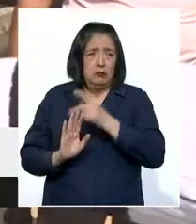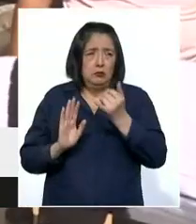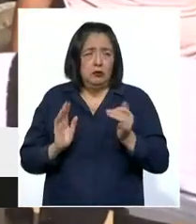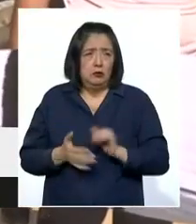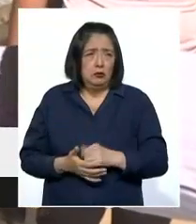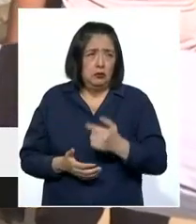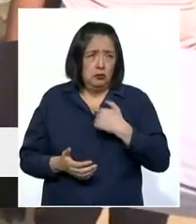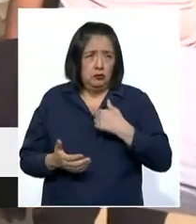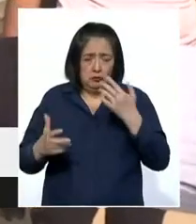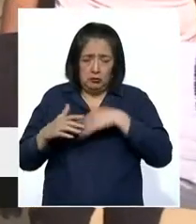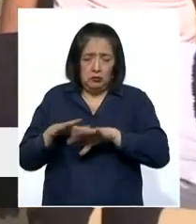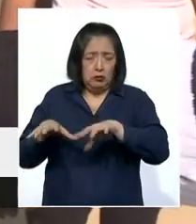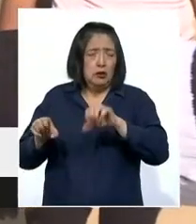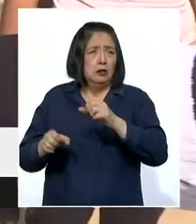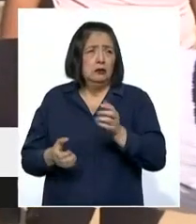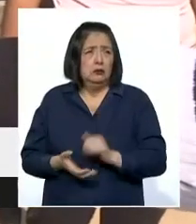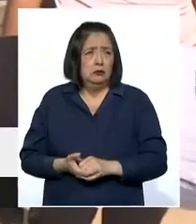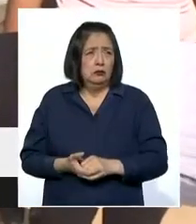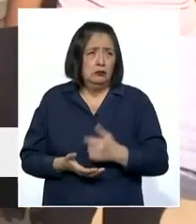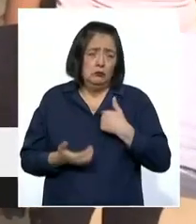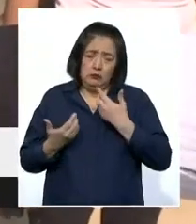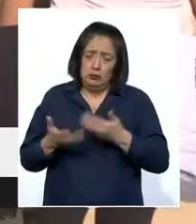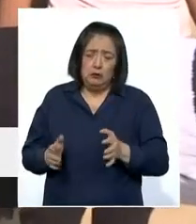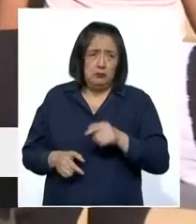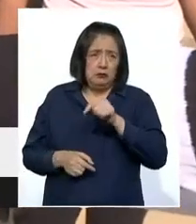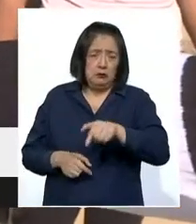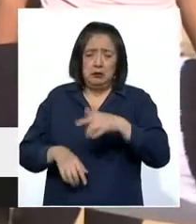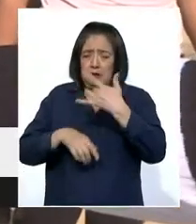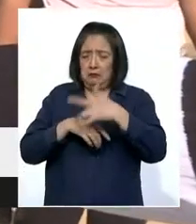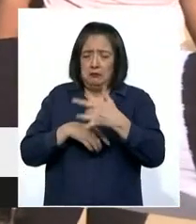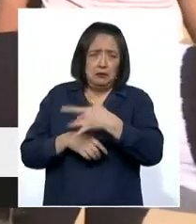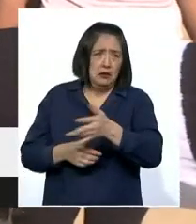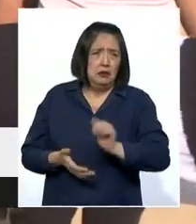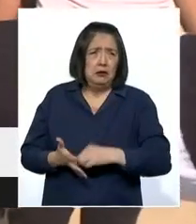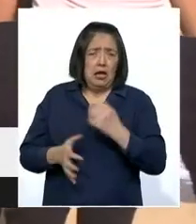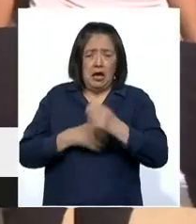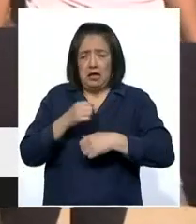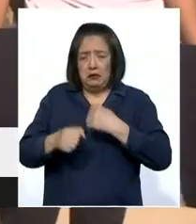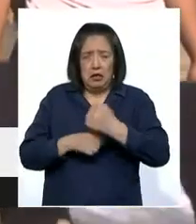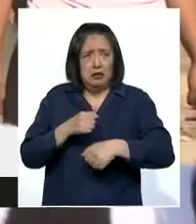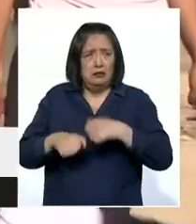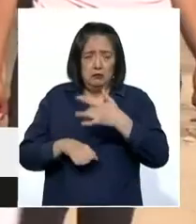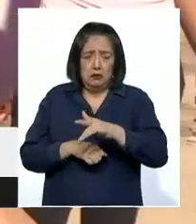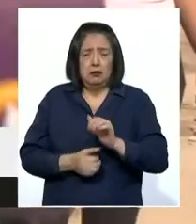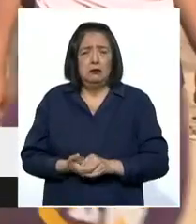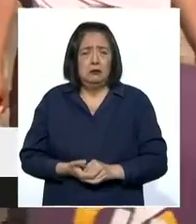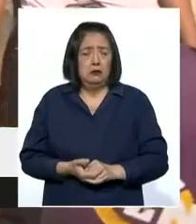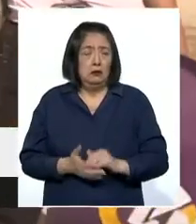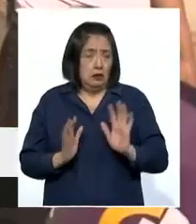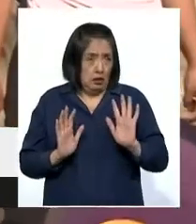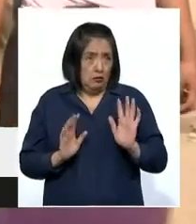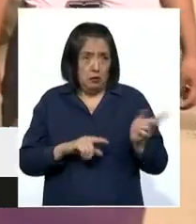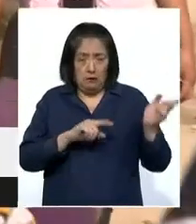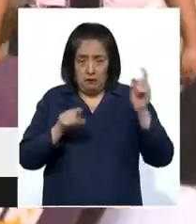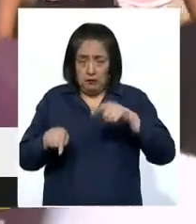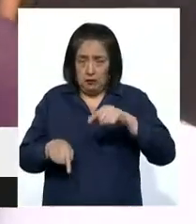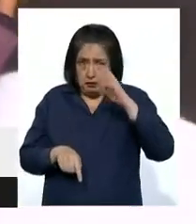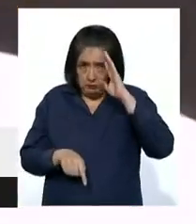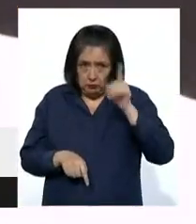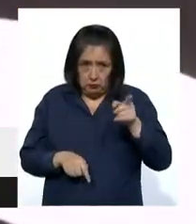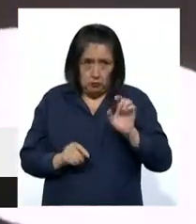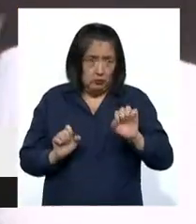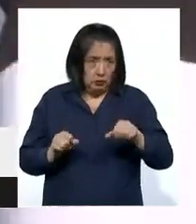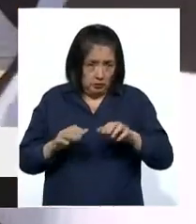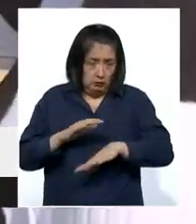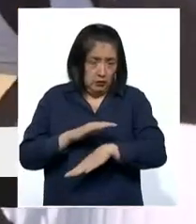Del estado y yo me meto invadir sí que voy a perder pero si esto está vacío tantos años vacíos dígame usted ha tenido la policía usted